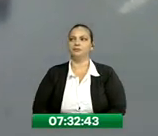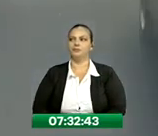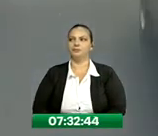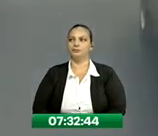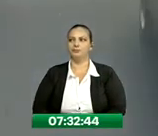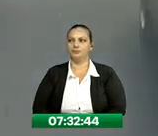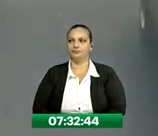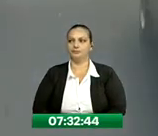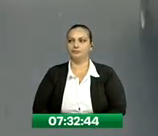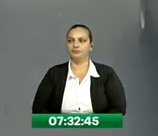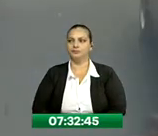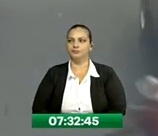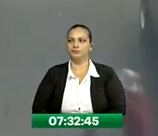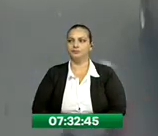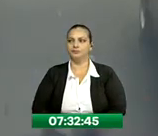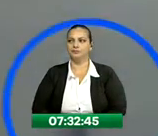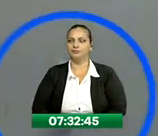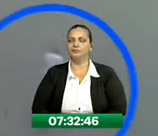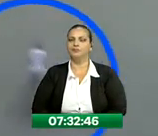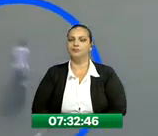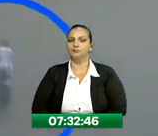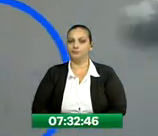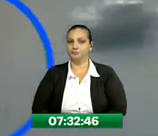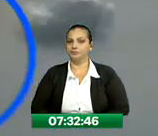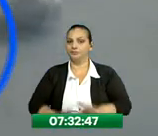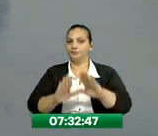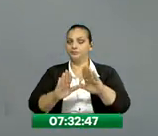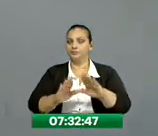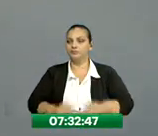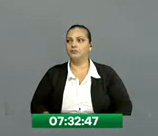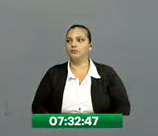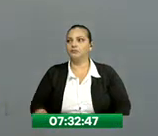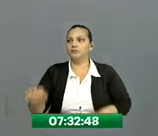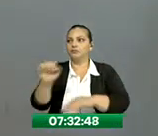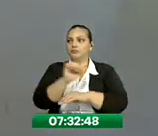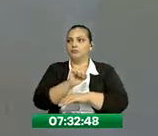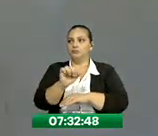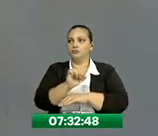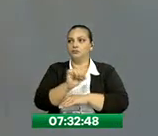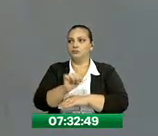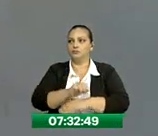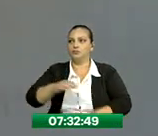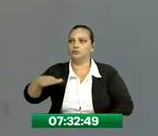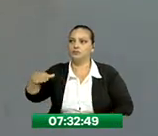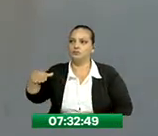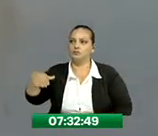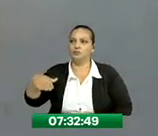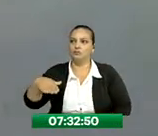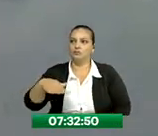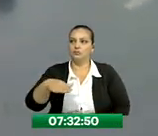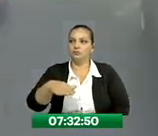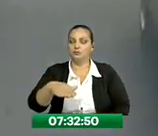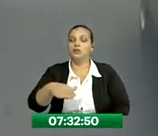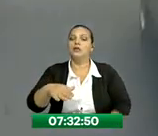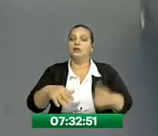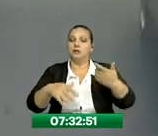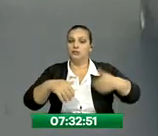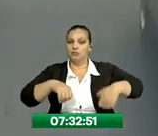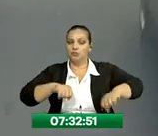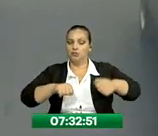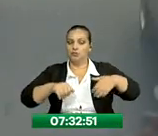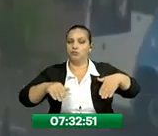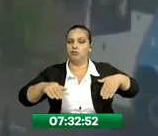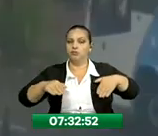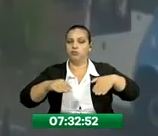Herido por el impacto de un auto y muy cerca de las llantas de un tráiler, fue como quedó el conductor de una